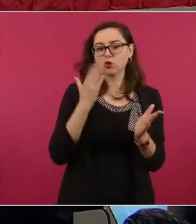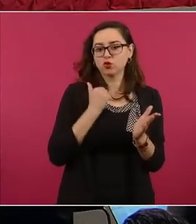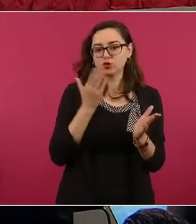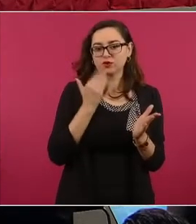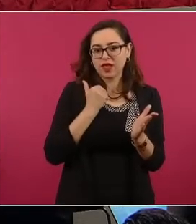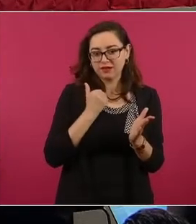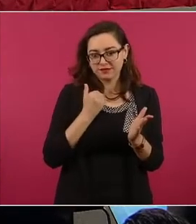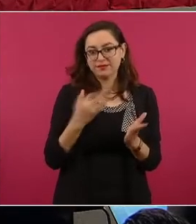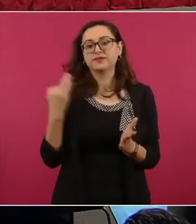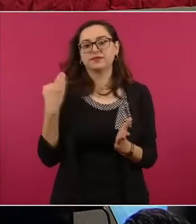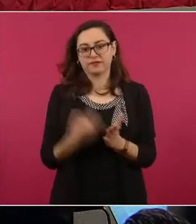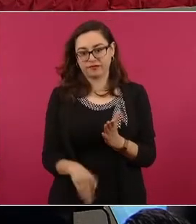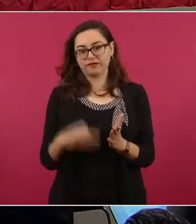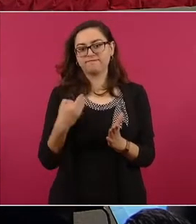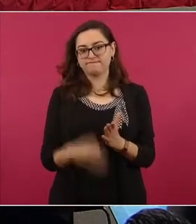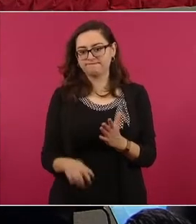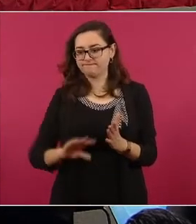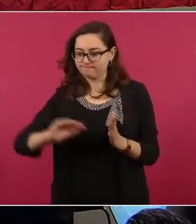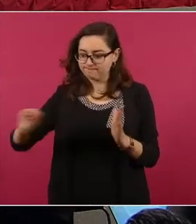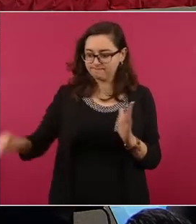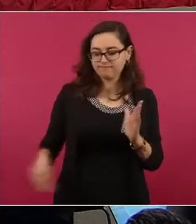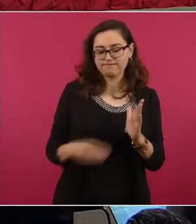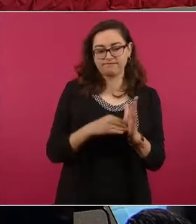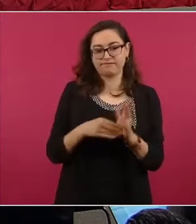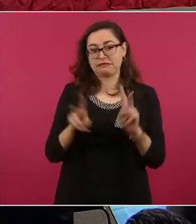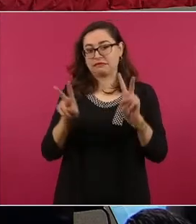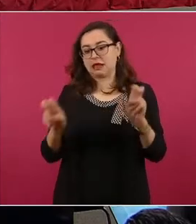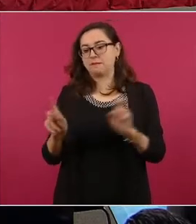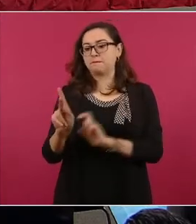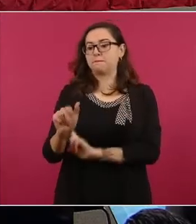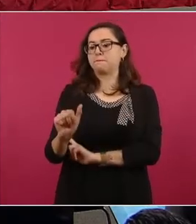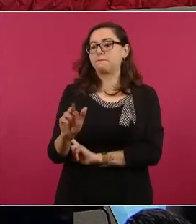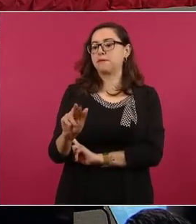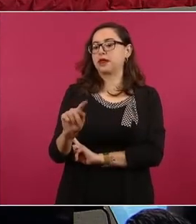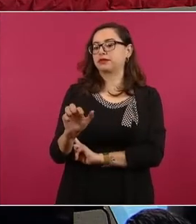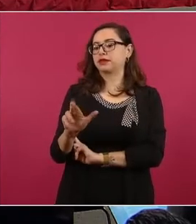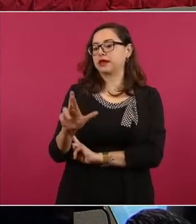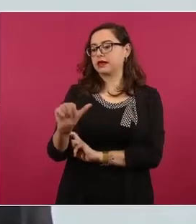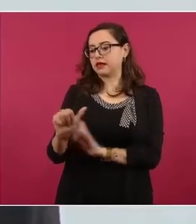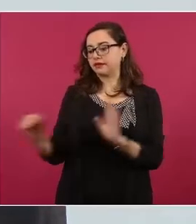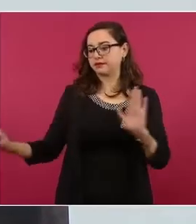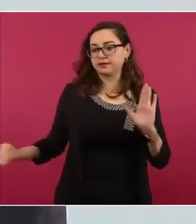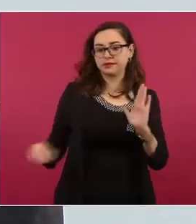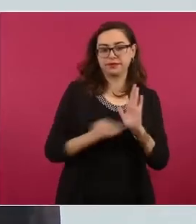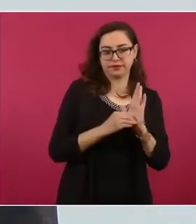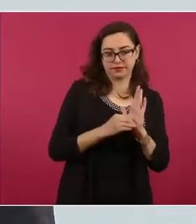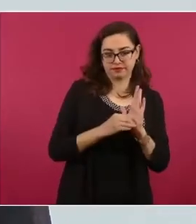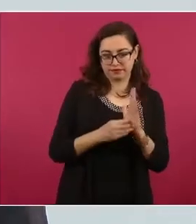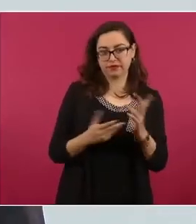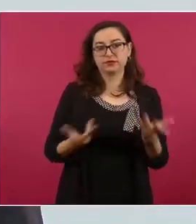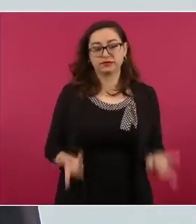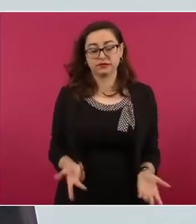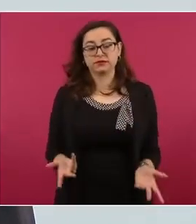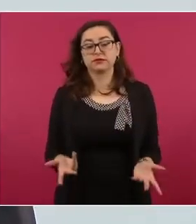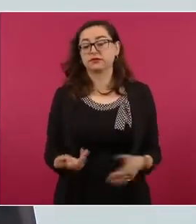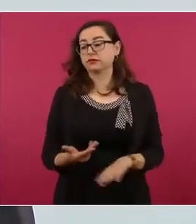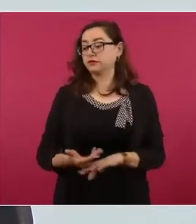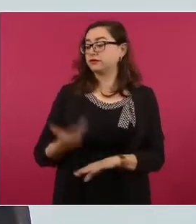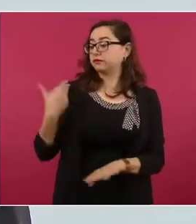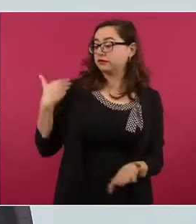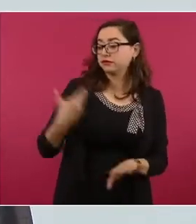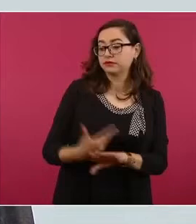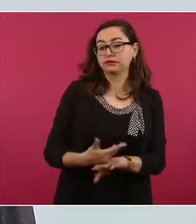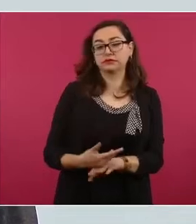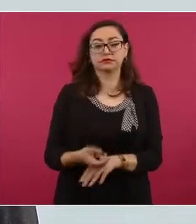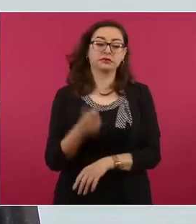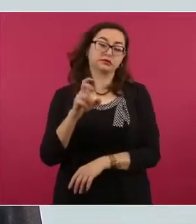para proteger y promover a la partería. Y en cambio, en las últimas décadas, ya no tan últimas, quizá en las últimas